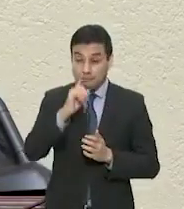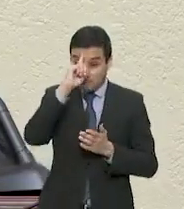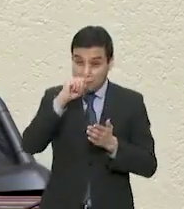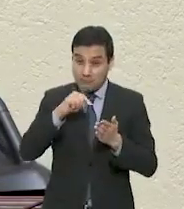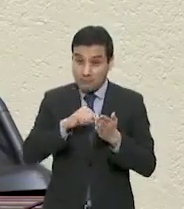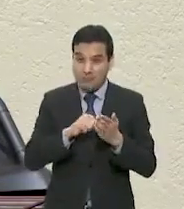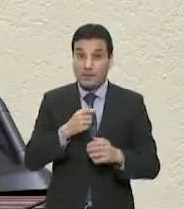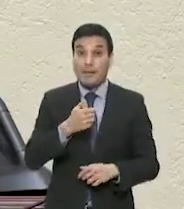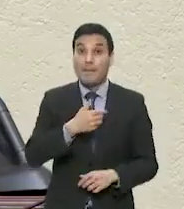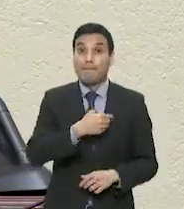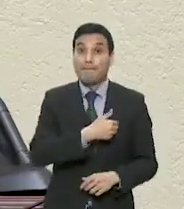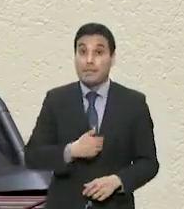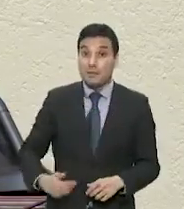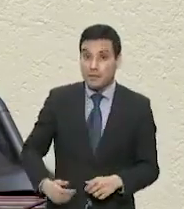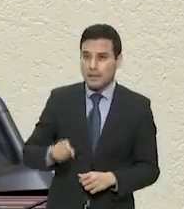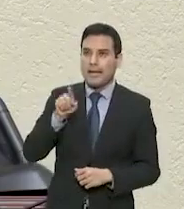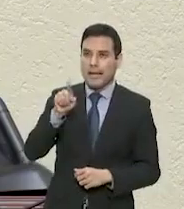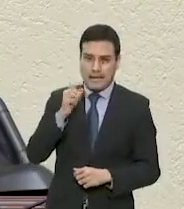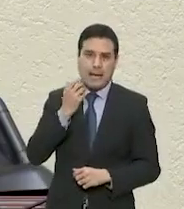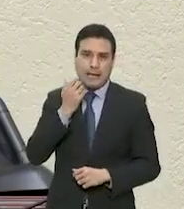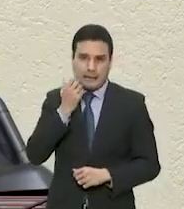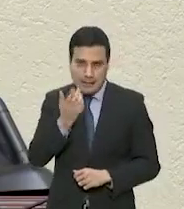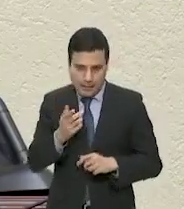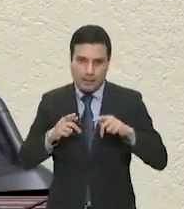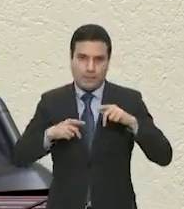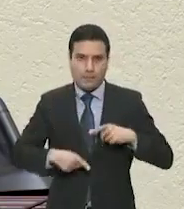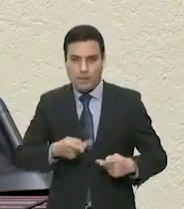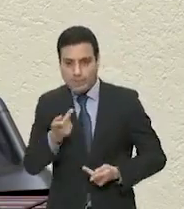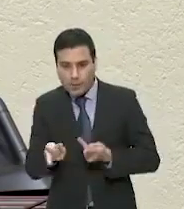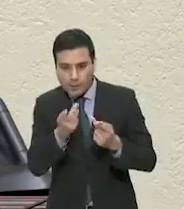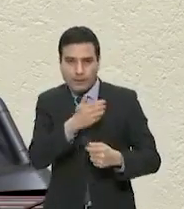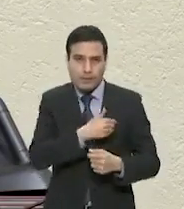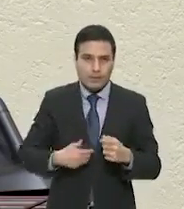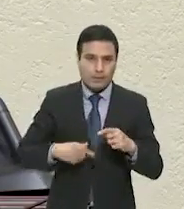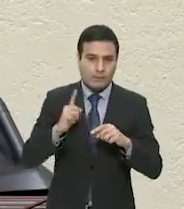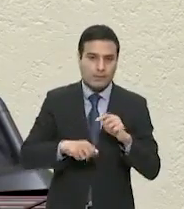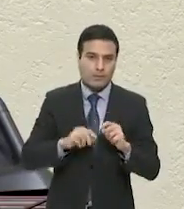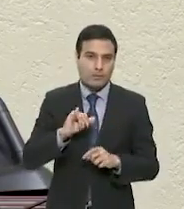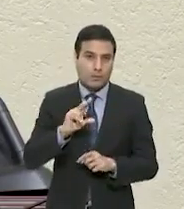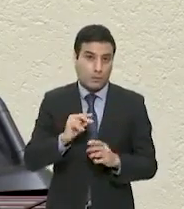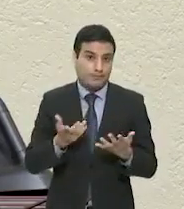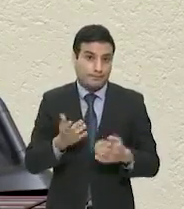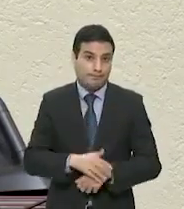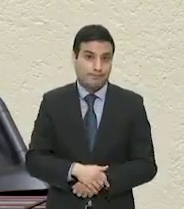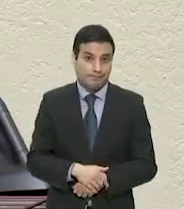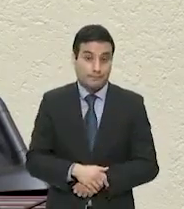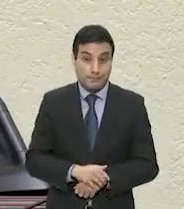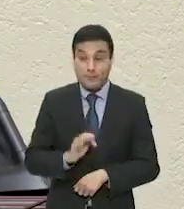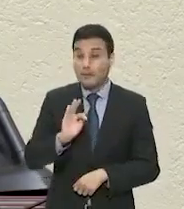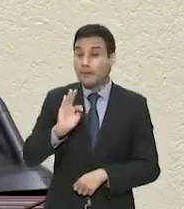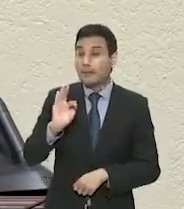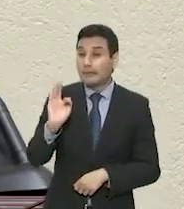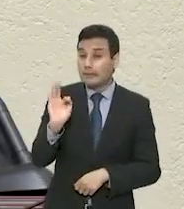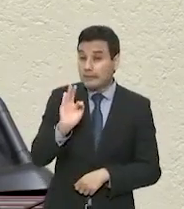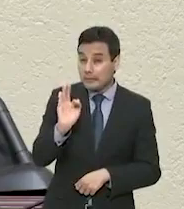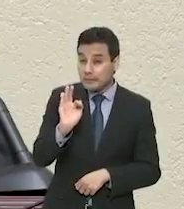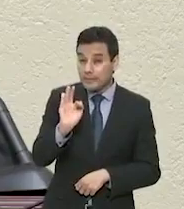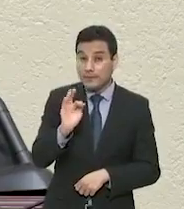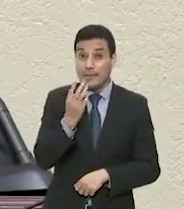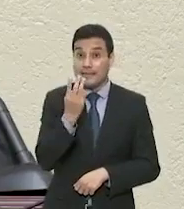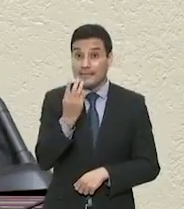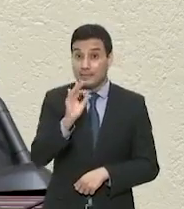república quiere que se haga la revocación de mandato todo parece indicar si se juntan las tres el